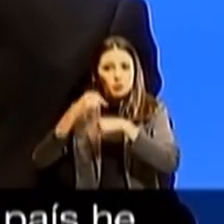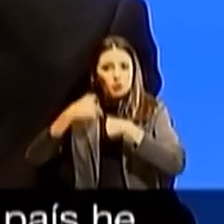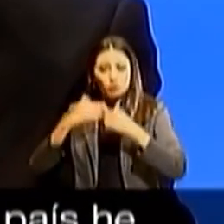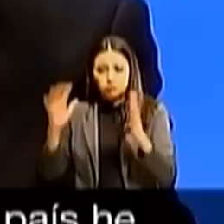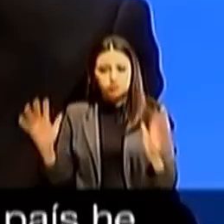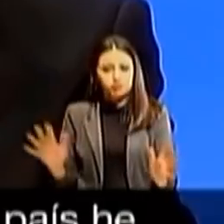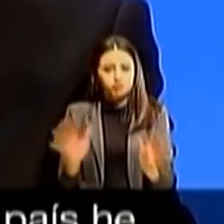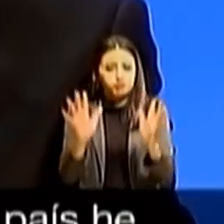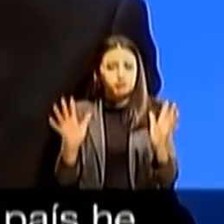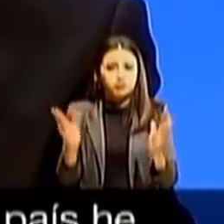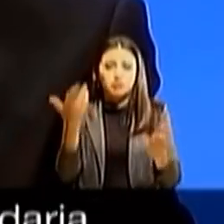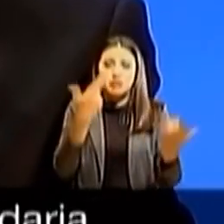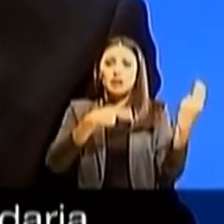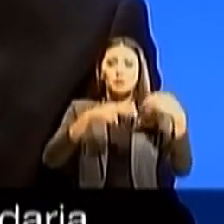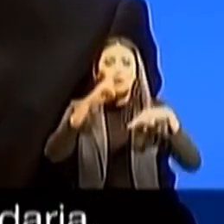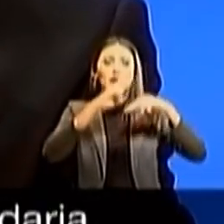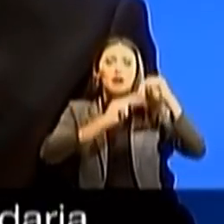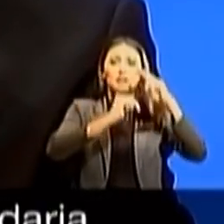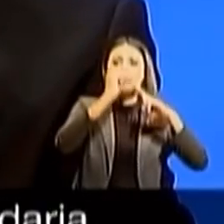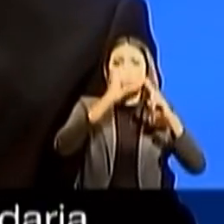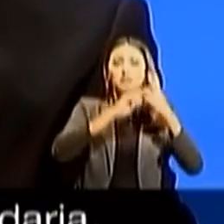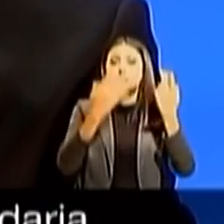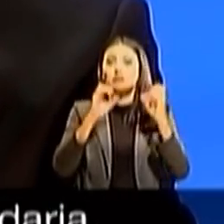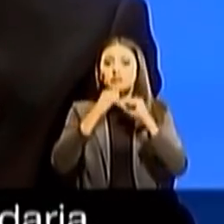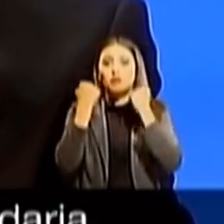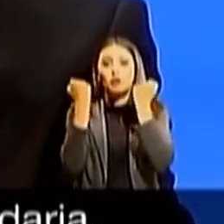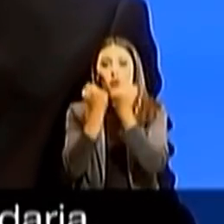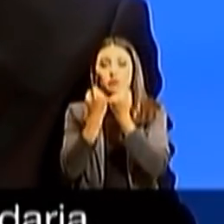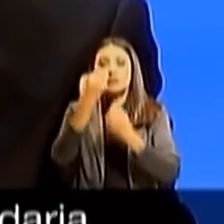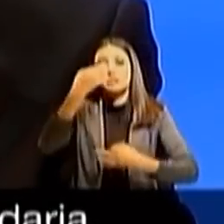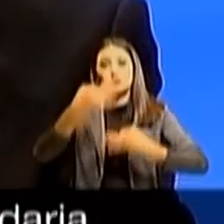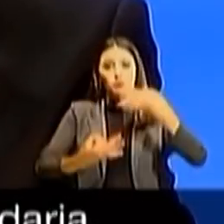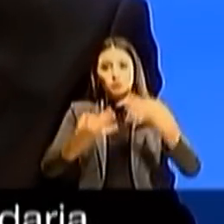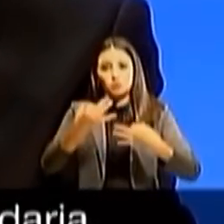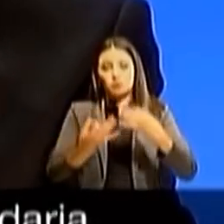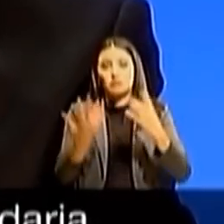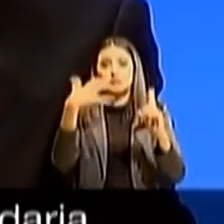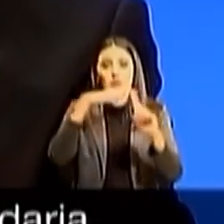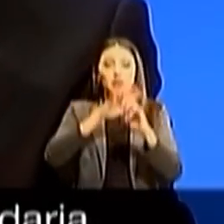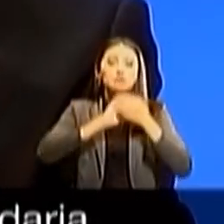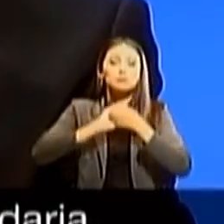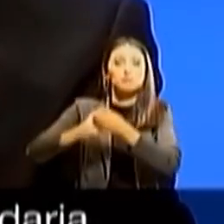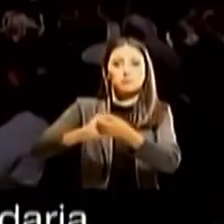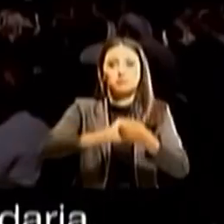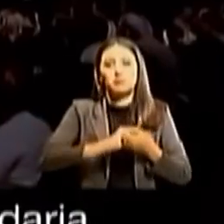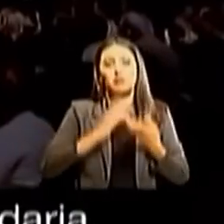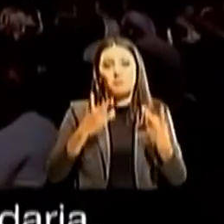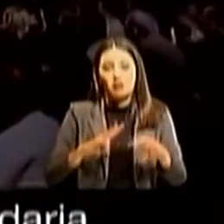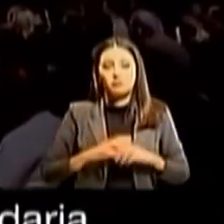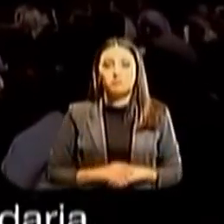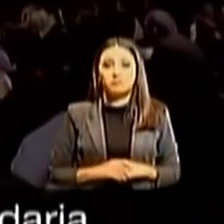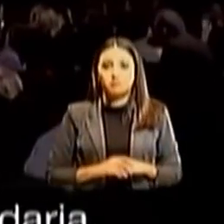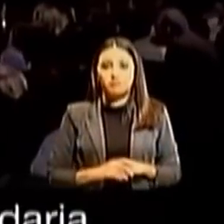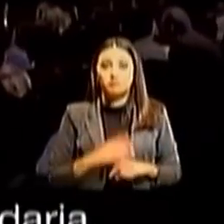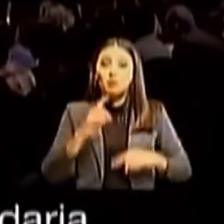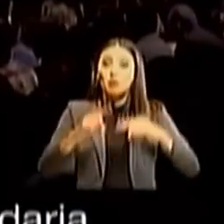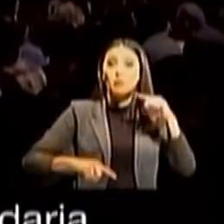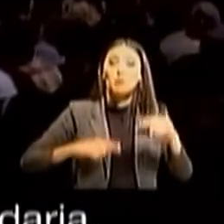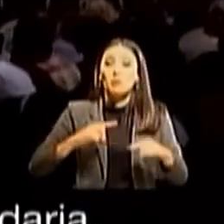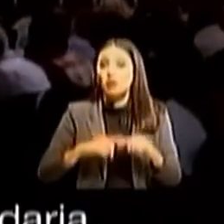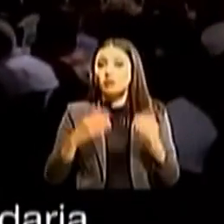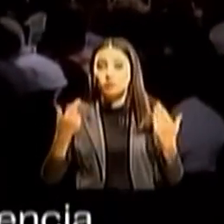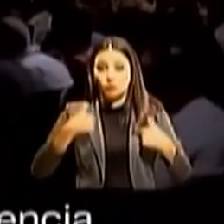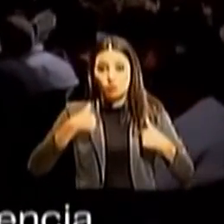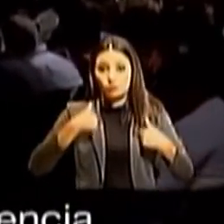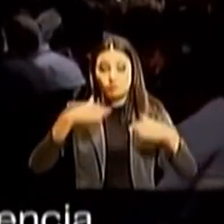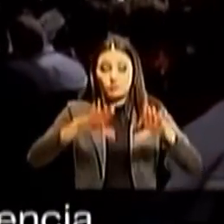emprendido acciones para construir una sociedad más justa y solidaria. Cuando ejercí la